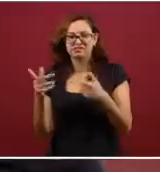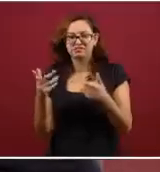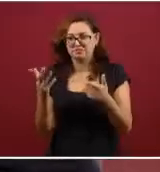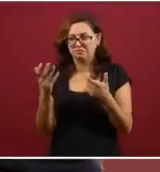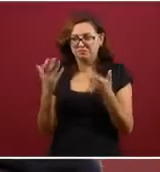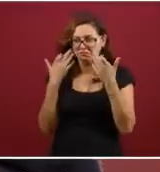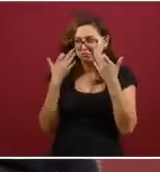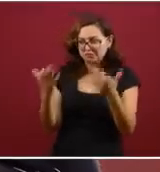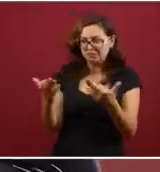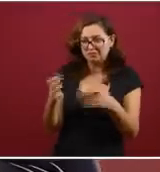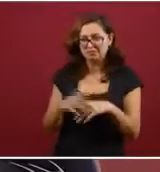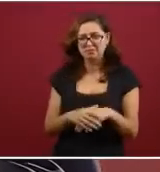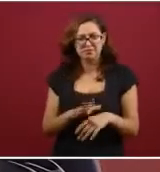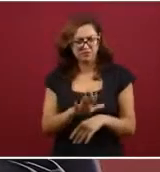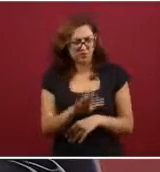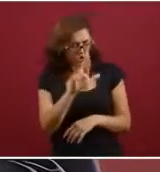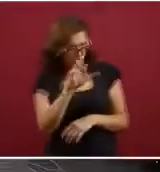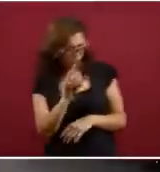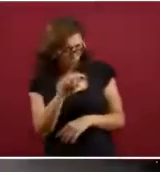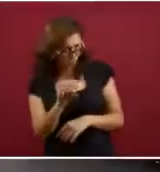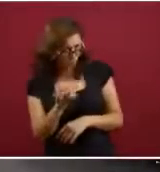notorias. Entonces uno de los personajes es Romo.